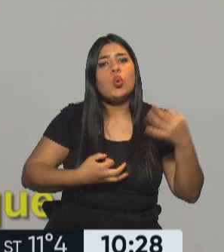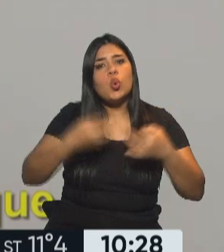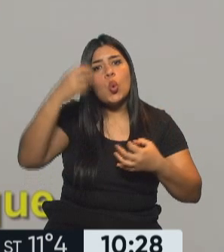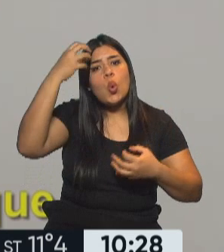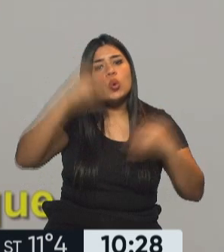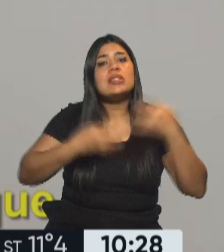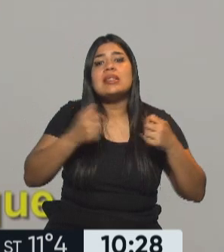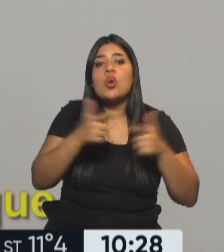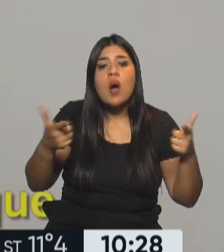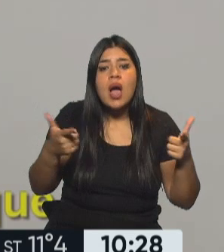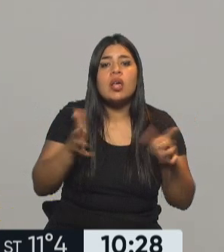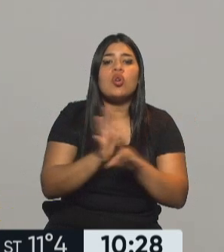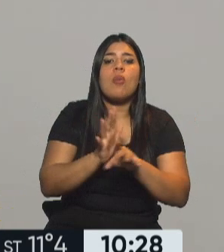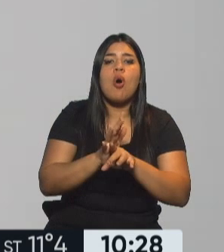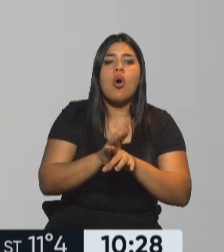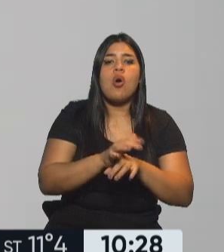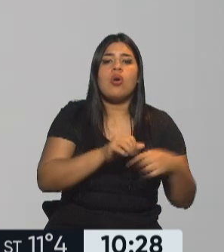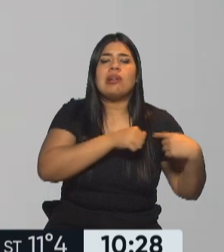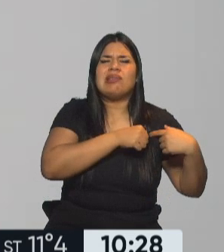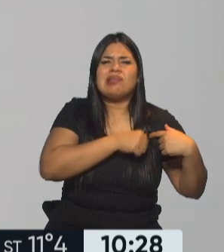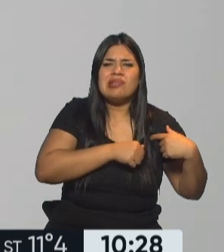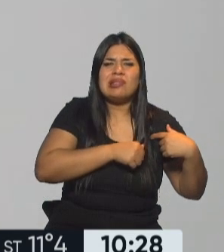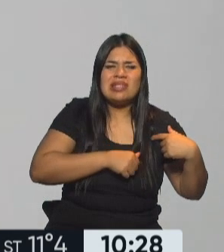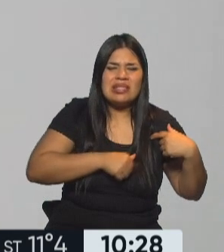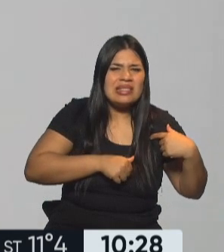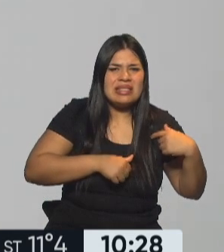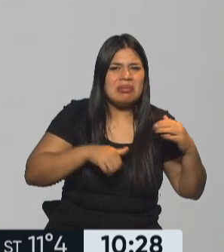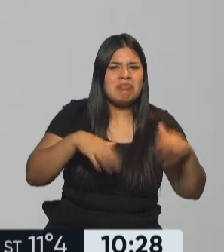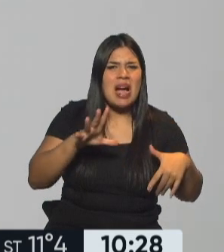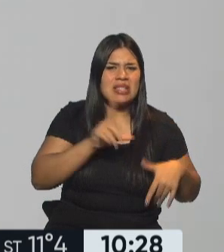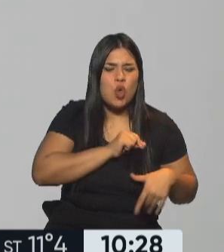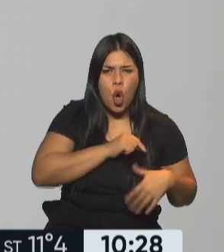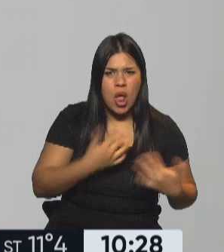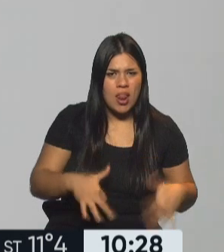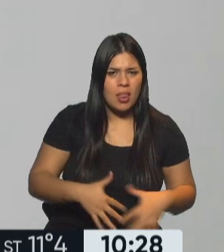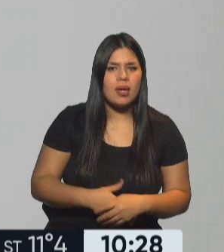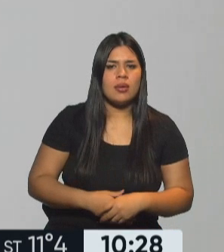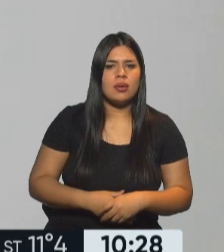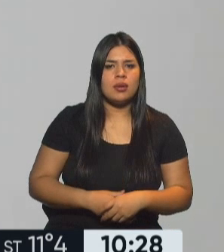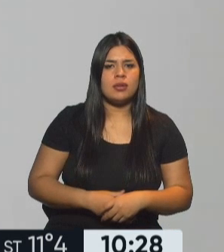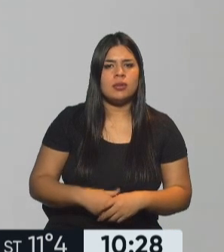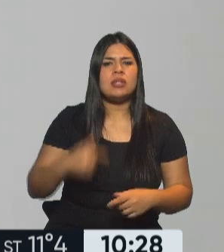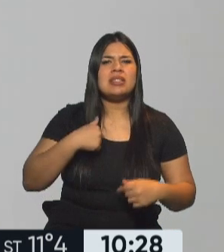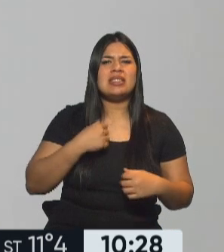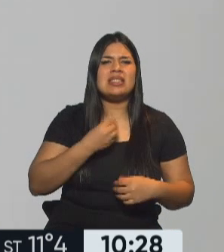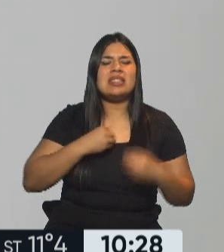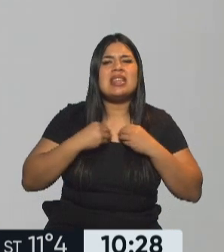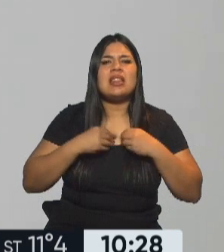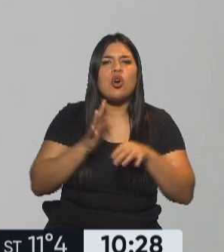nos abran un poco más la herida cada vez. Es una impotencia muy grande que uno siente.